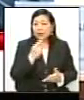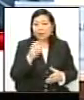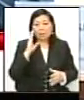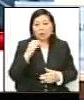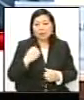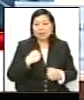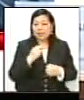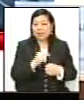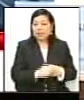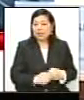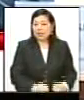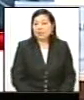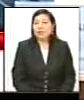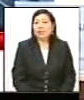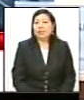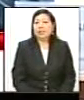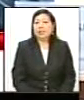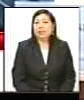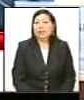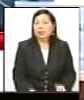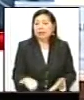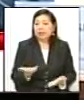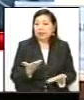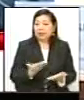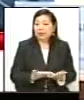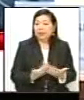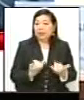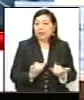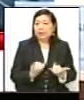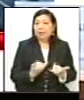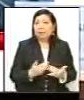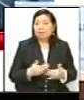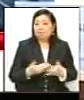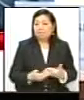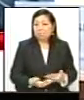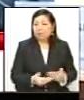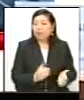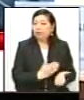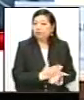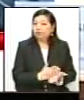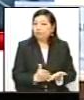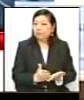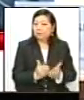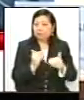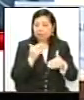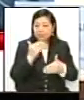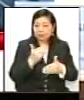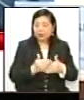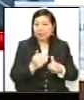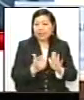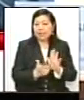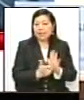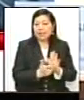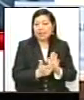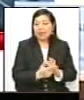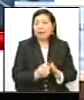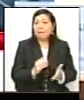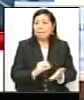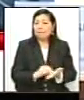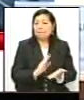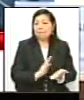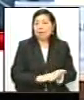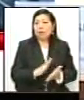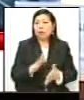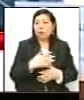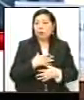Policía Nacional de Perú, señala el accionante, que fue pasado a la situación de retiro de manera arbitraria e ilegal, causándole grave perjuicio a su